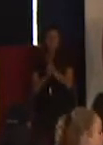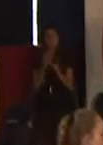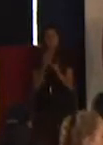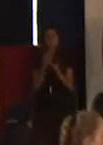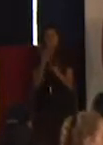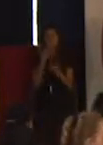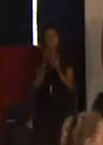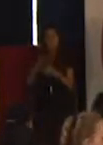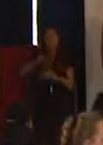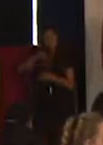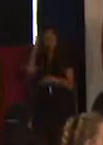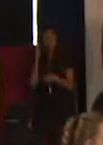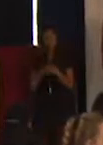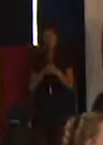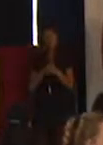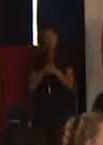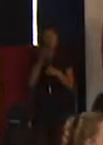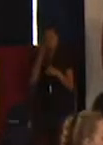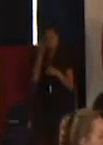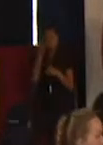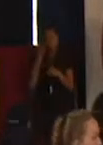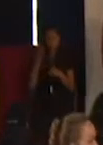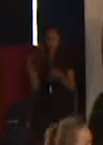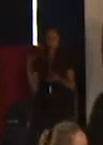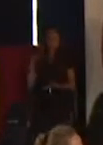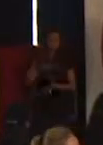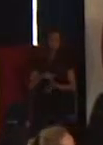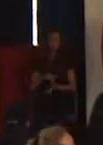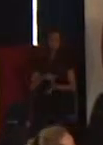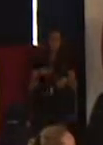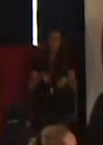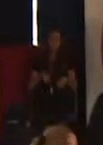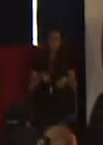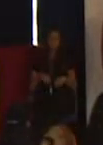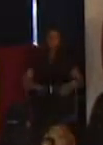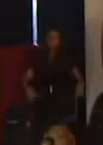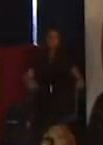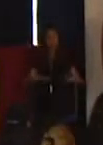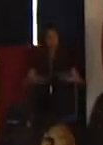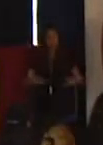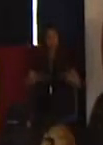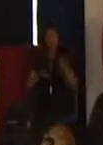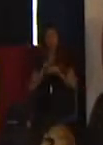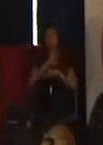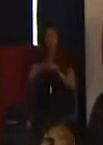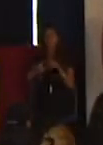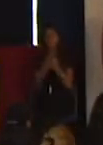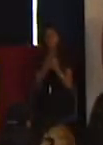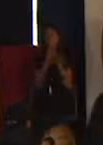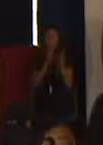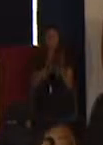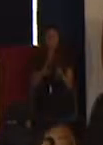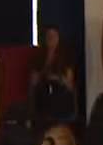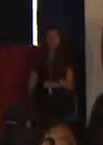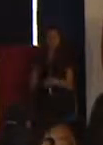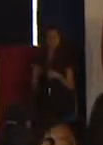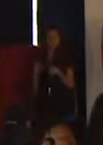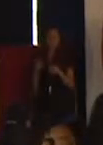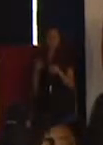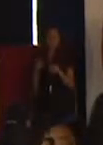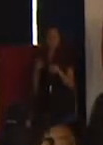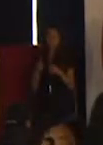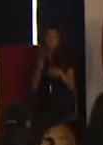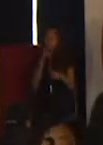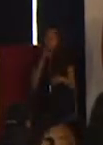chocolate, y también le doy gracias a Dios por haberme permitido estar aquí en ese espacio, y a todas las personas